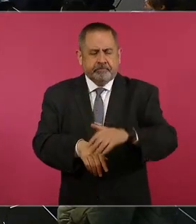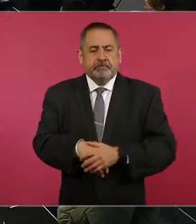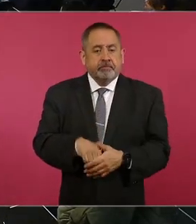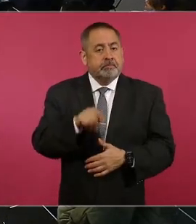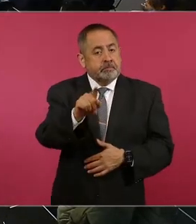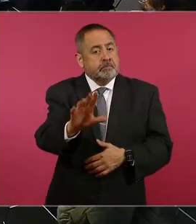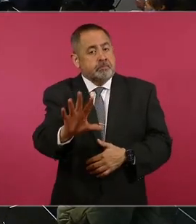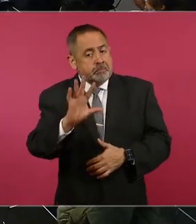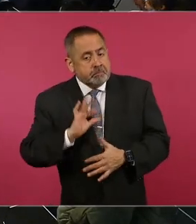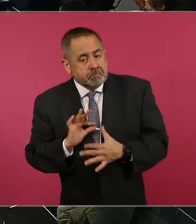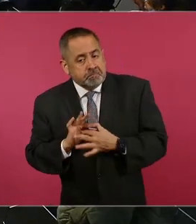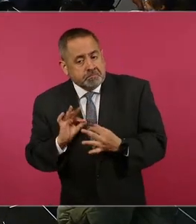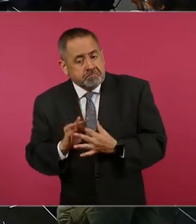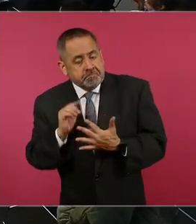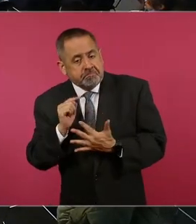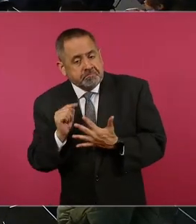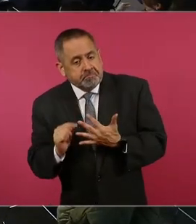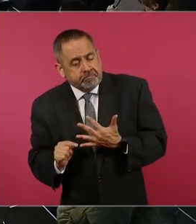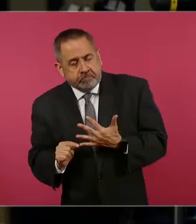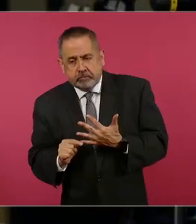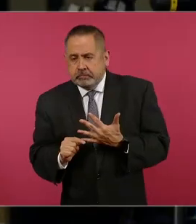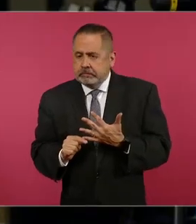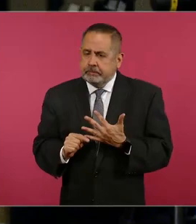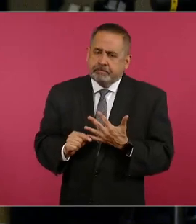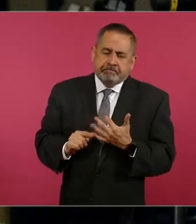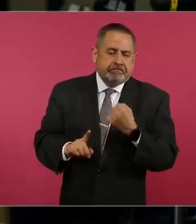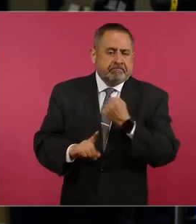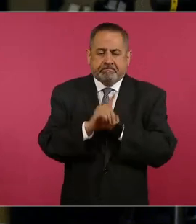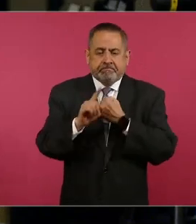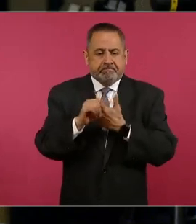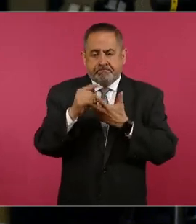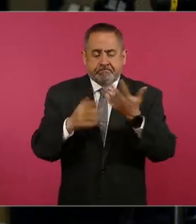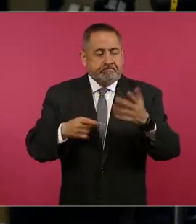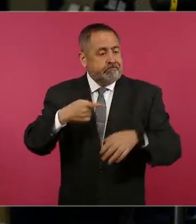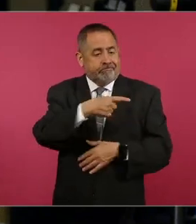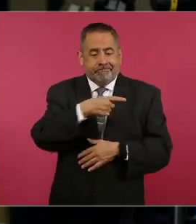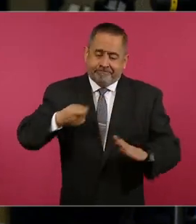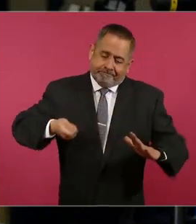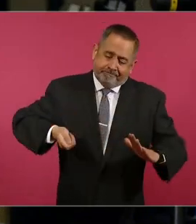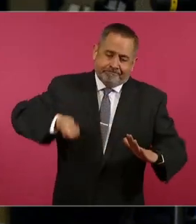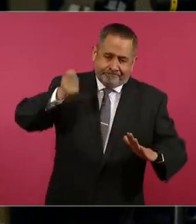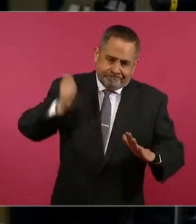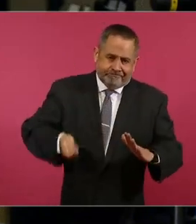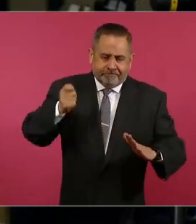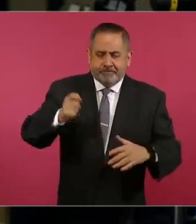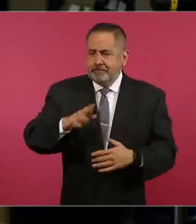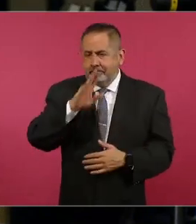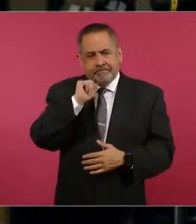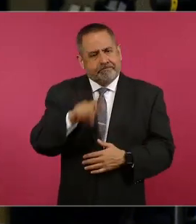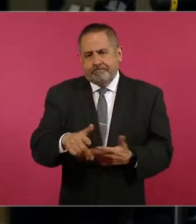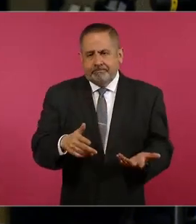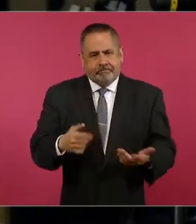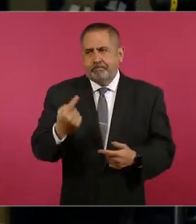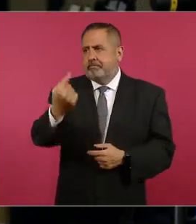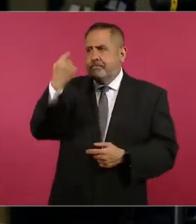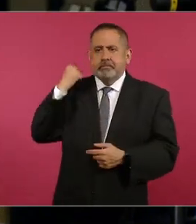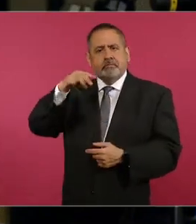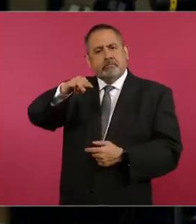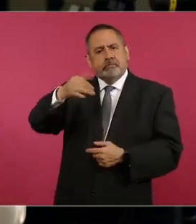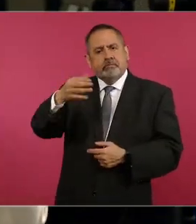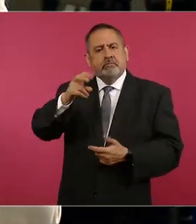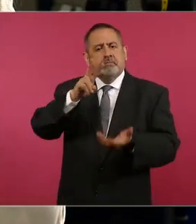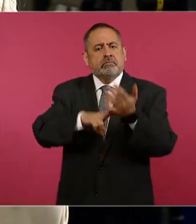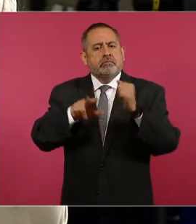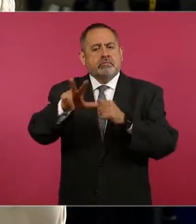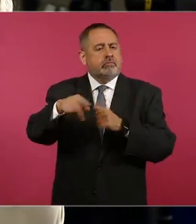nos habló de las graves repercusiones que tiene esta sentencia que se dictó en mayo de 2018 por